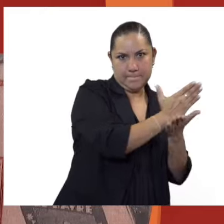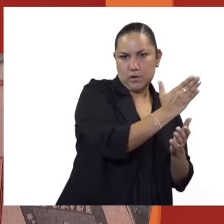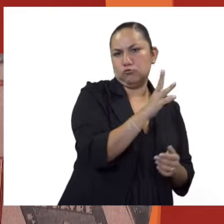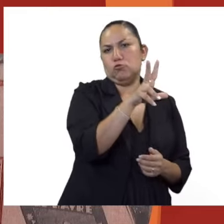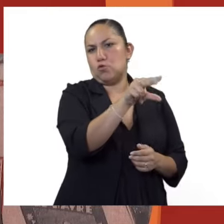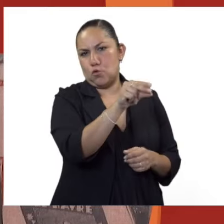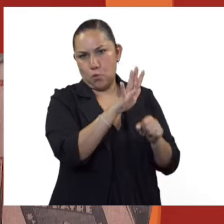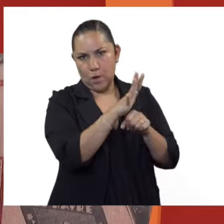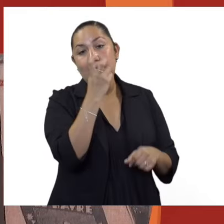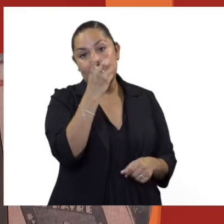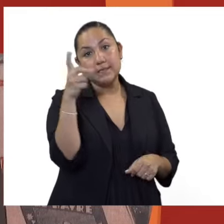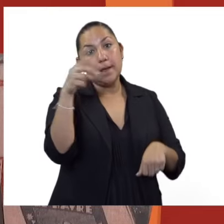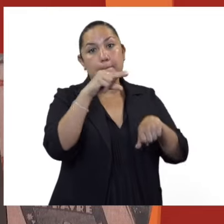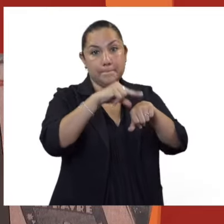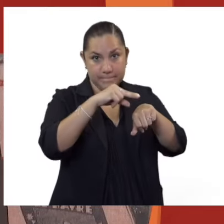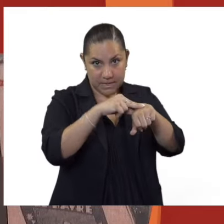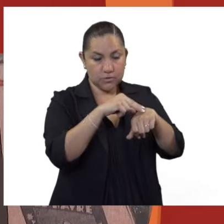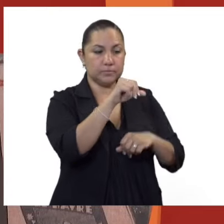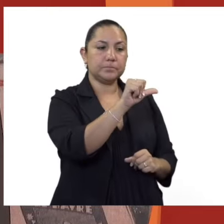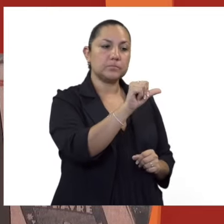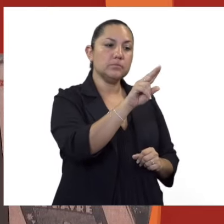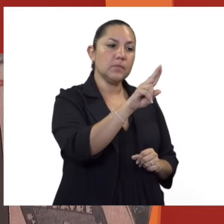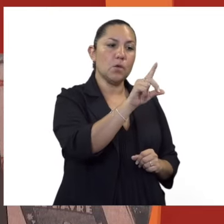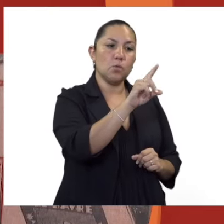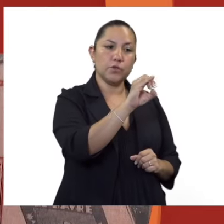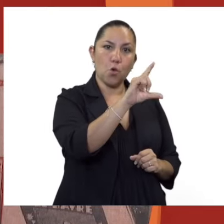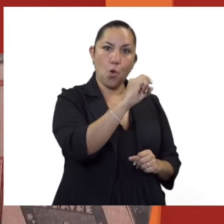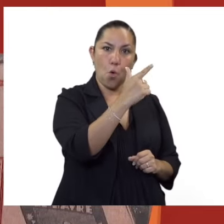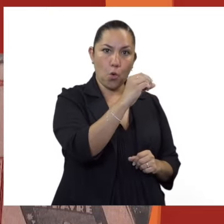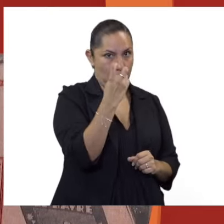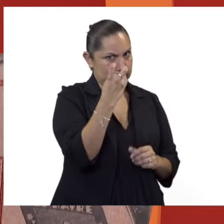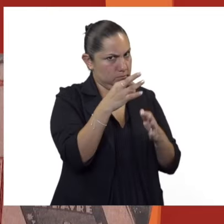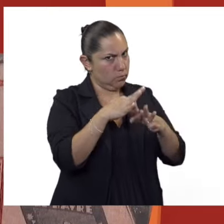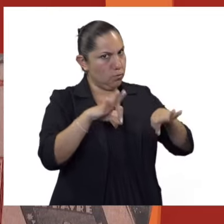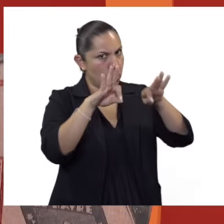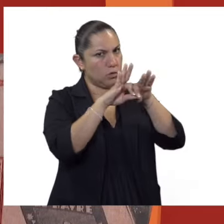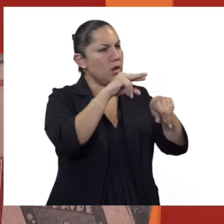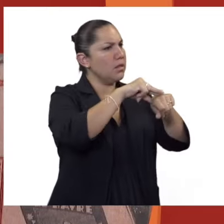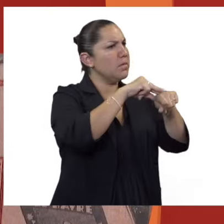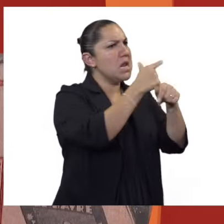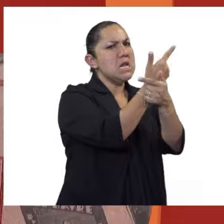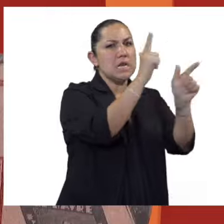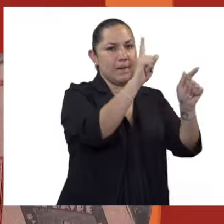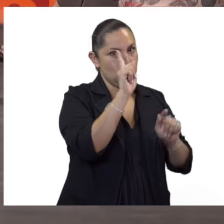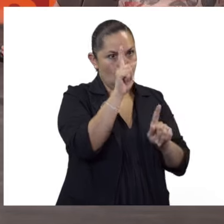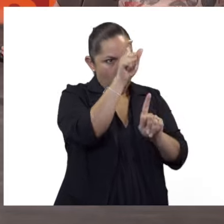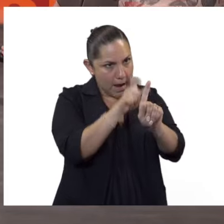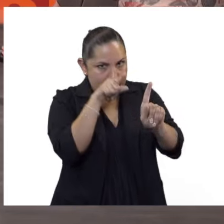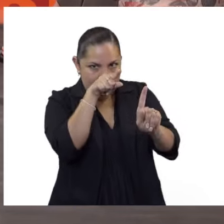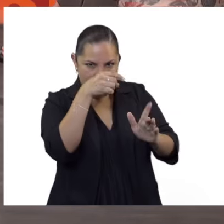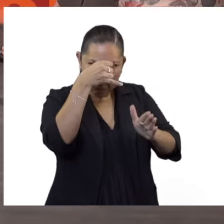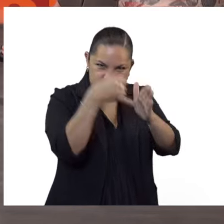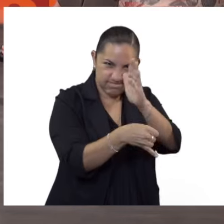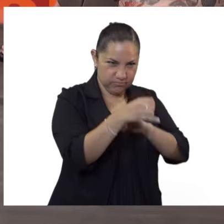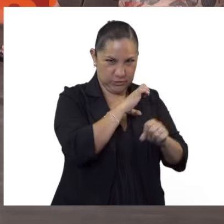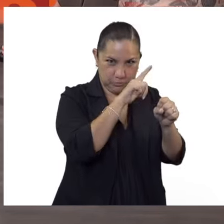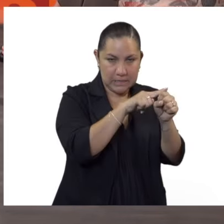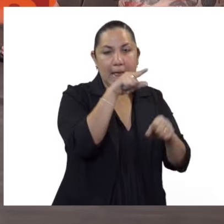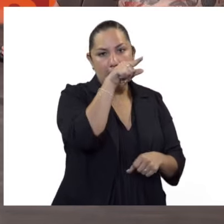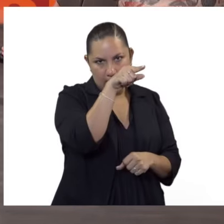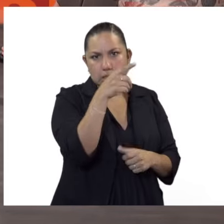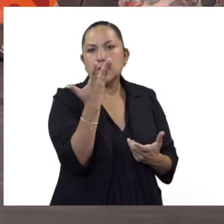médico audiólogo que es importante establecer esto no la especialidad e determinas quizás si